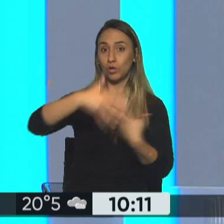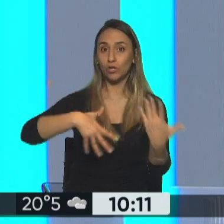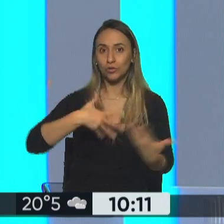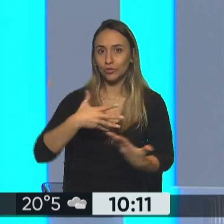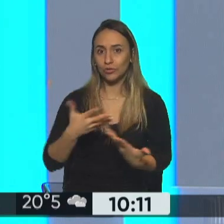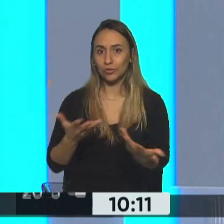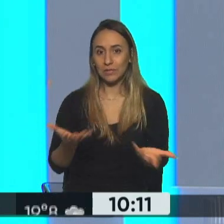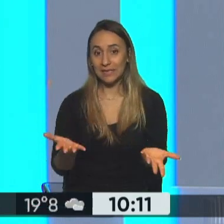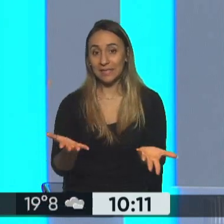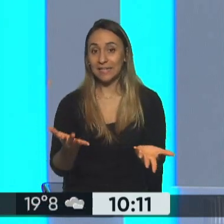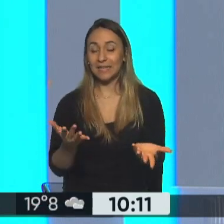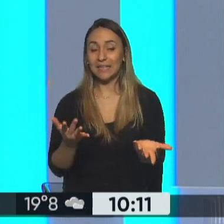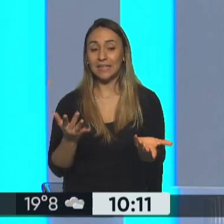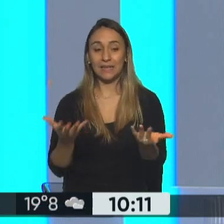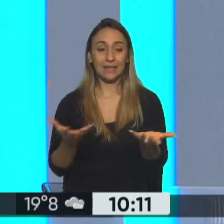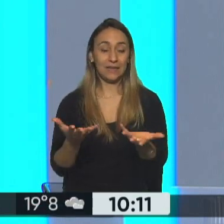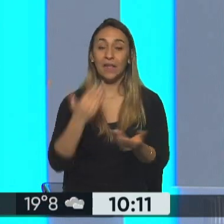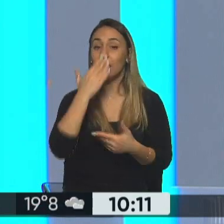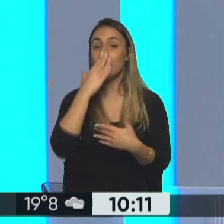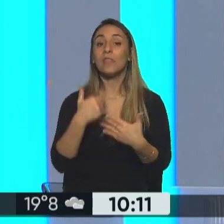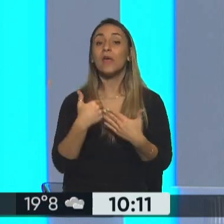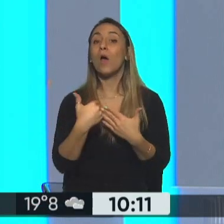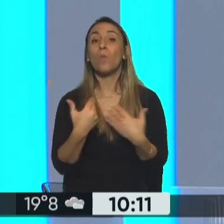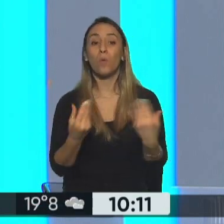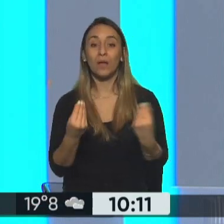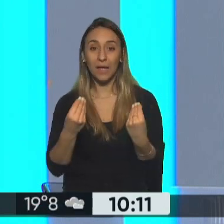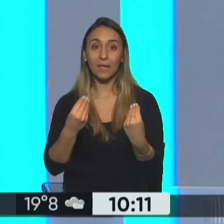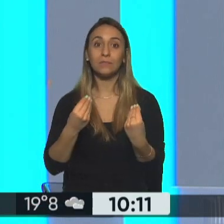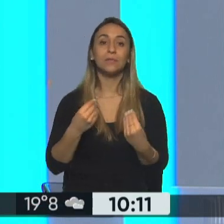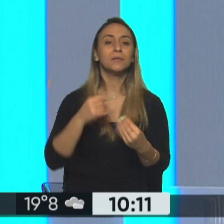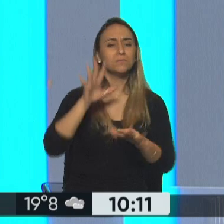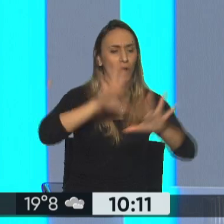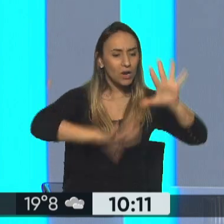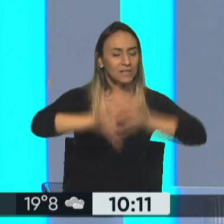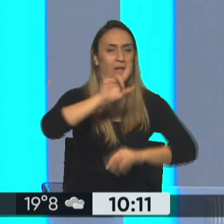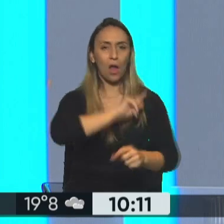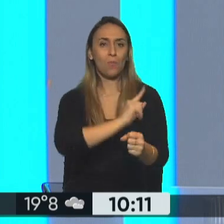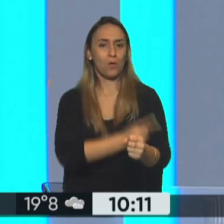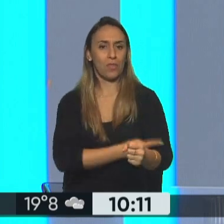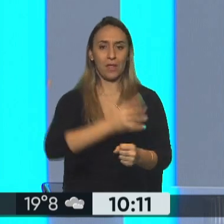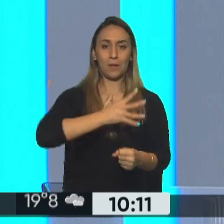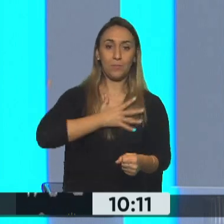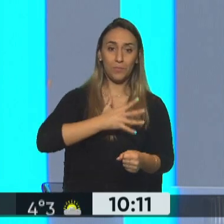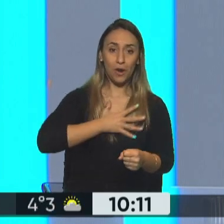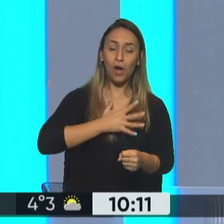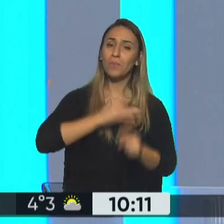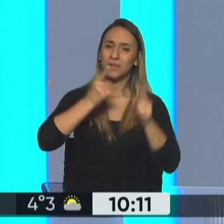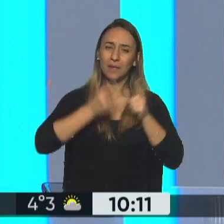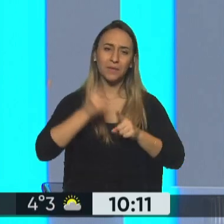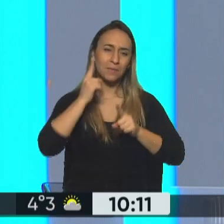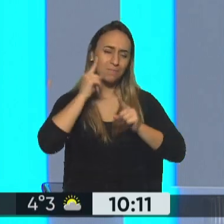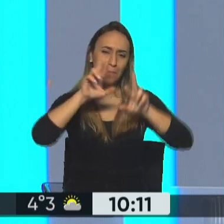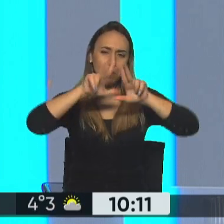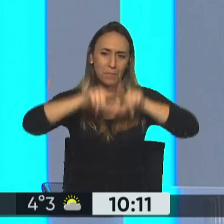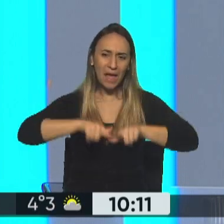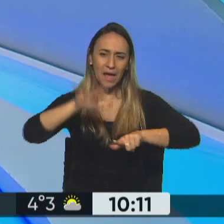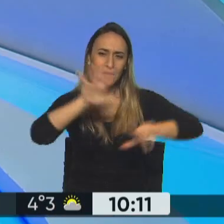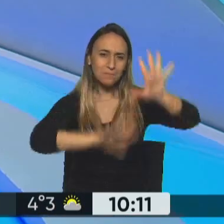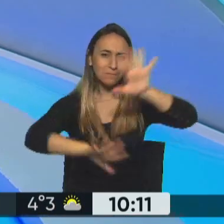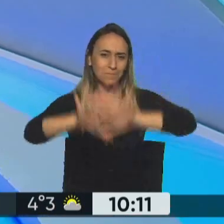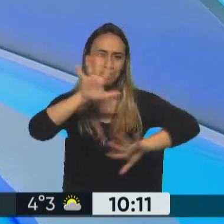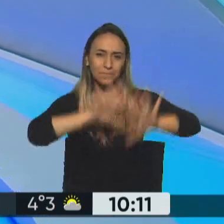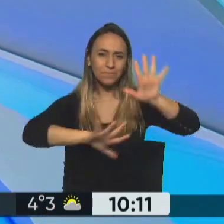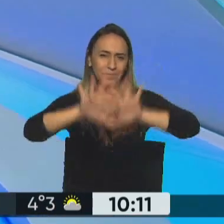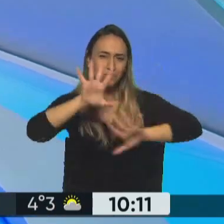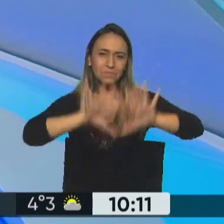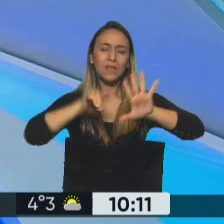después cimentarse en el poder y también zanjar las diferencias de proyecto de país que ya existían en ese momento. Bueno, claro.